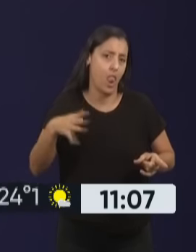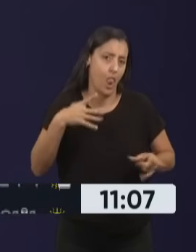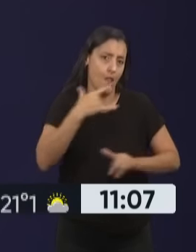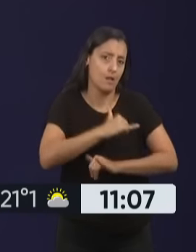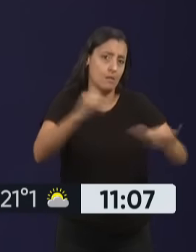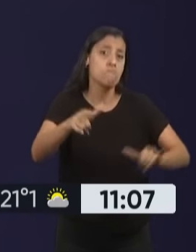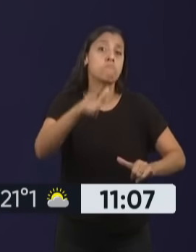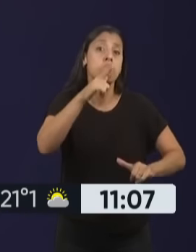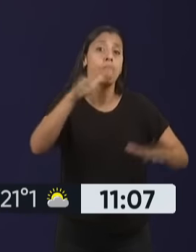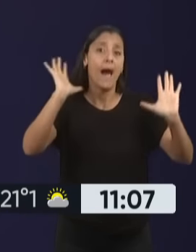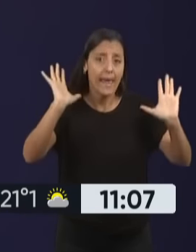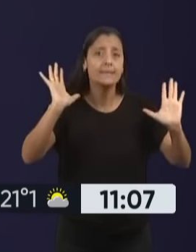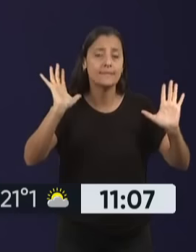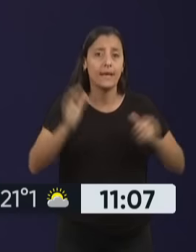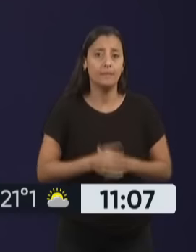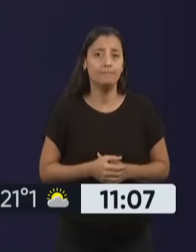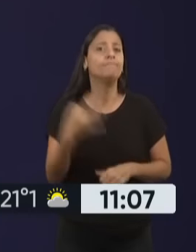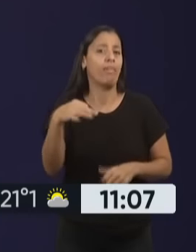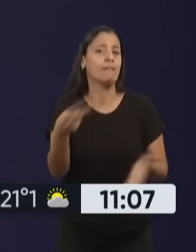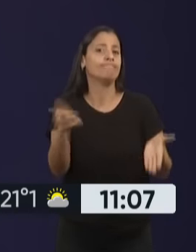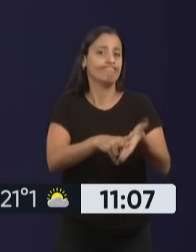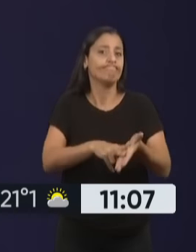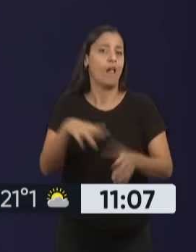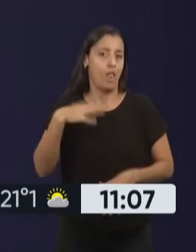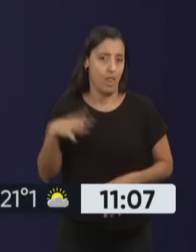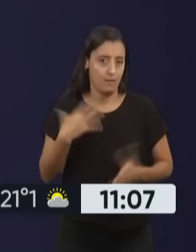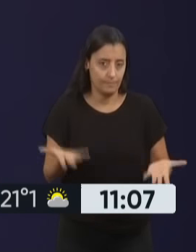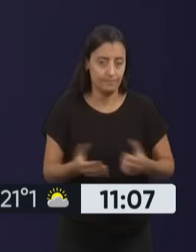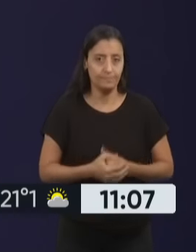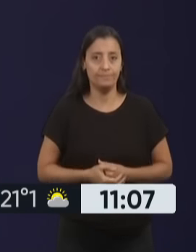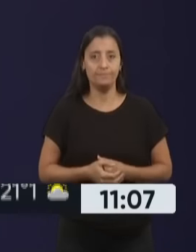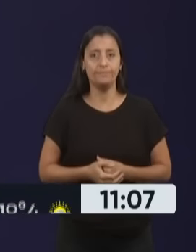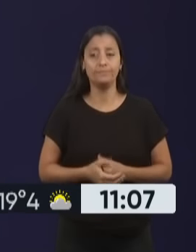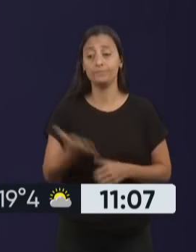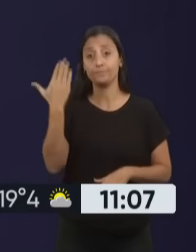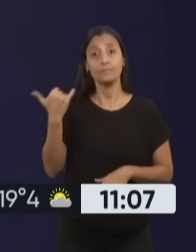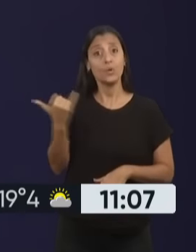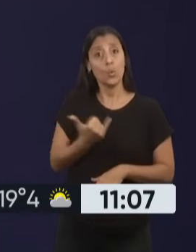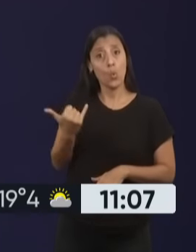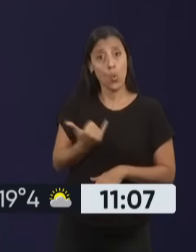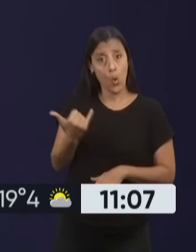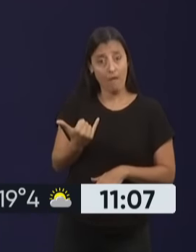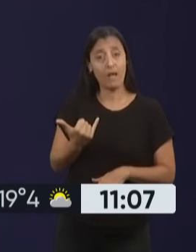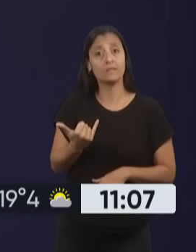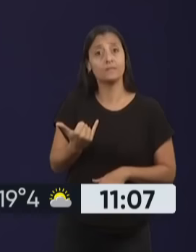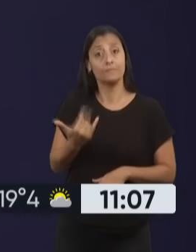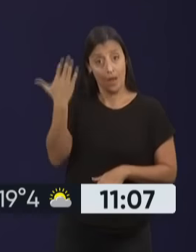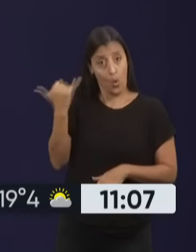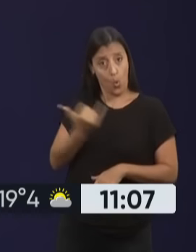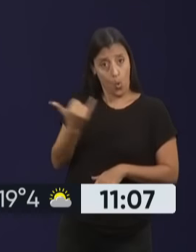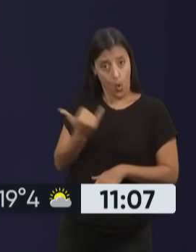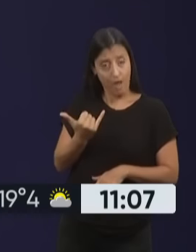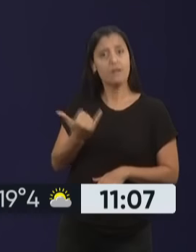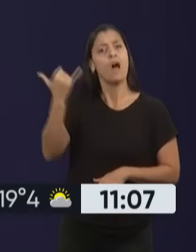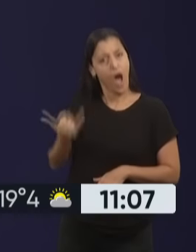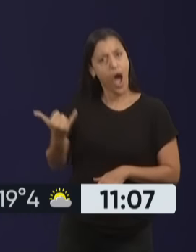Aparentemente requieren requieren repetirse el jueves hubo el jueves pasado hubo